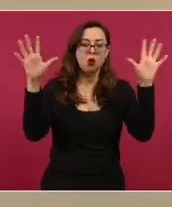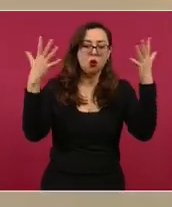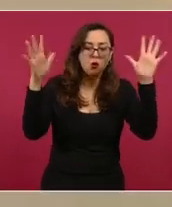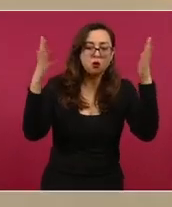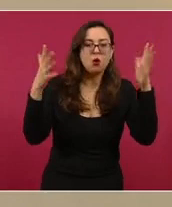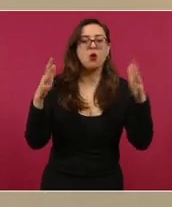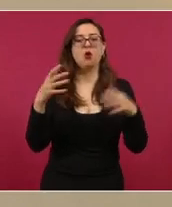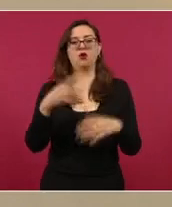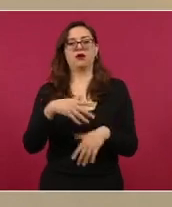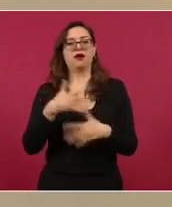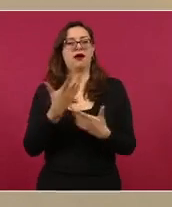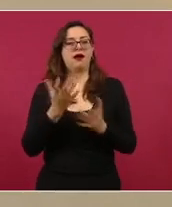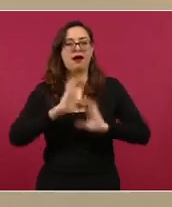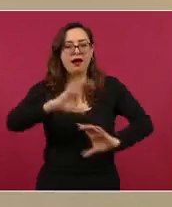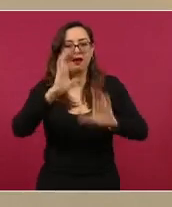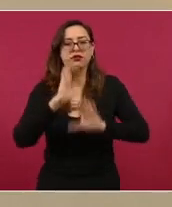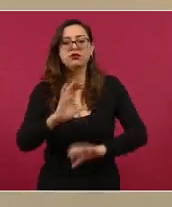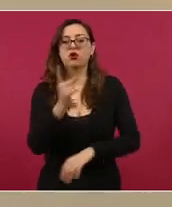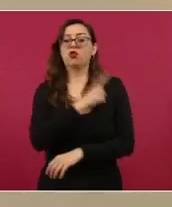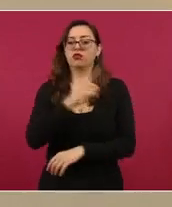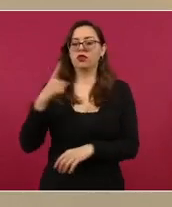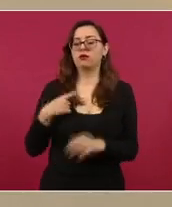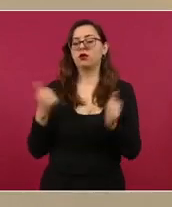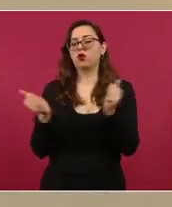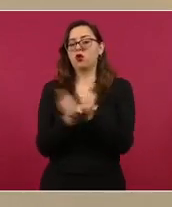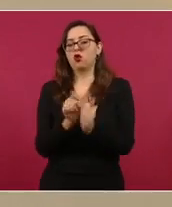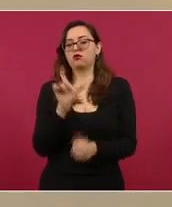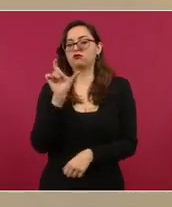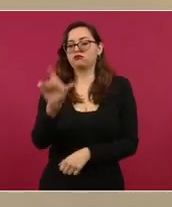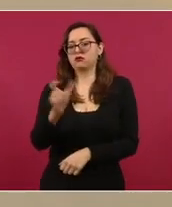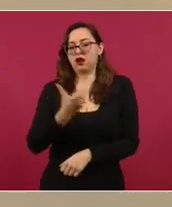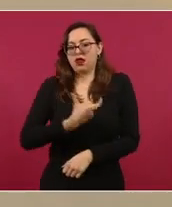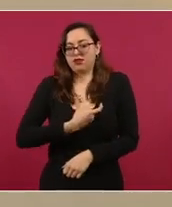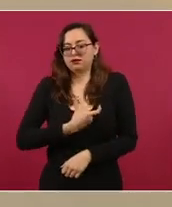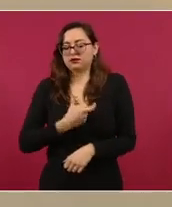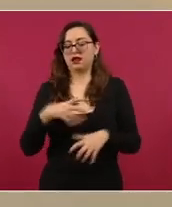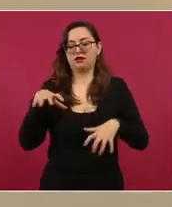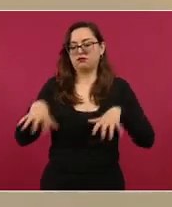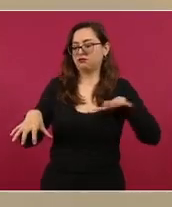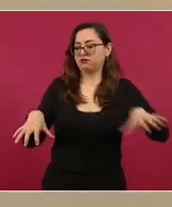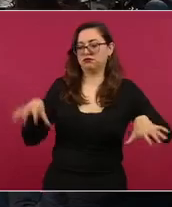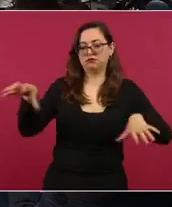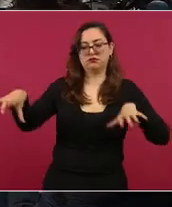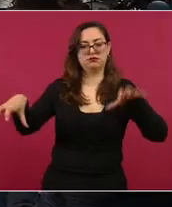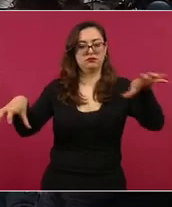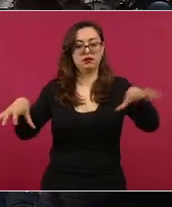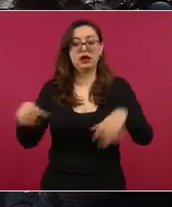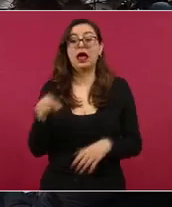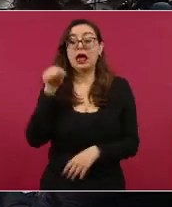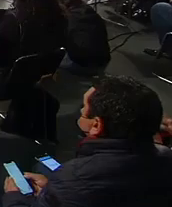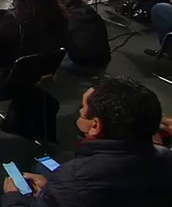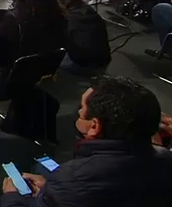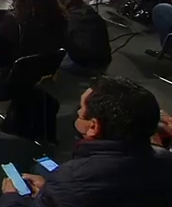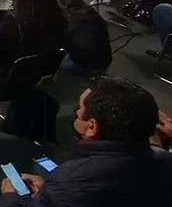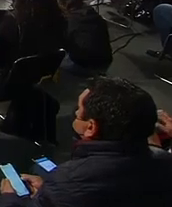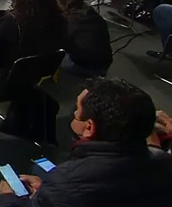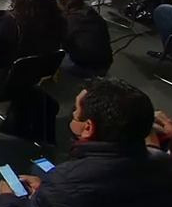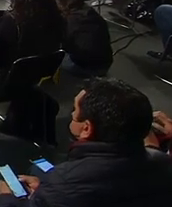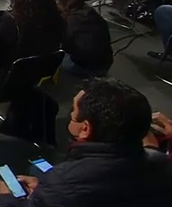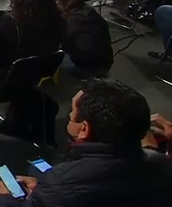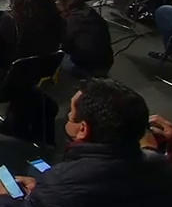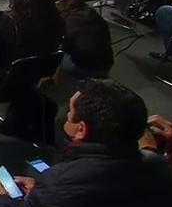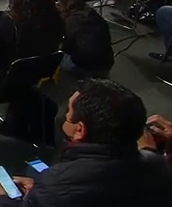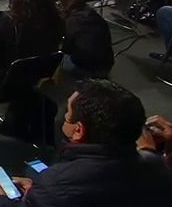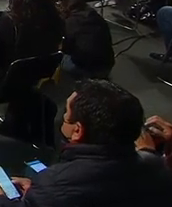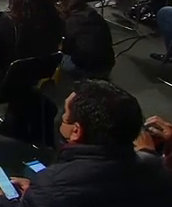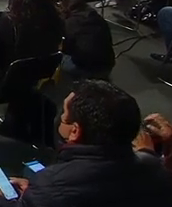en zonas designadas en cada estadio. La prohibición absoluta a que los menores de edad accedan